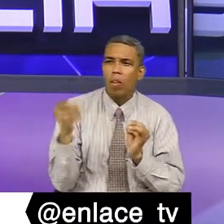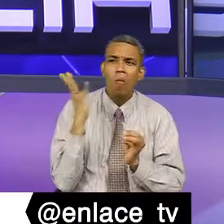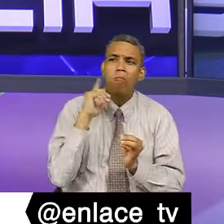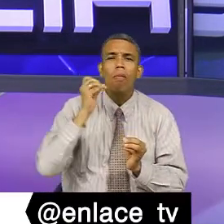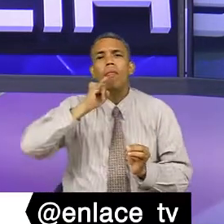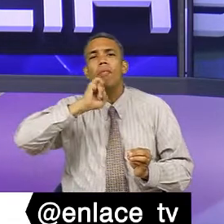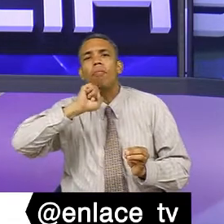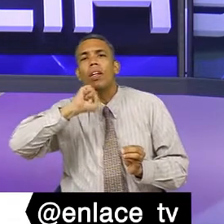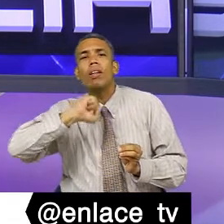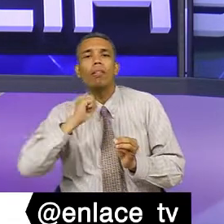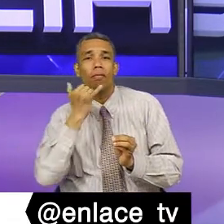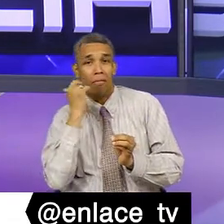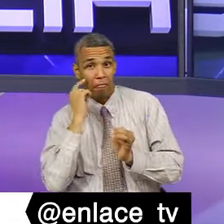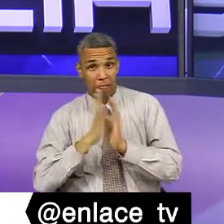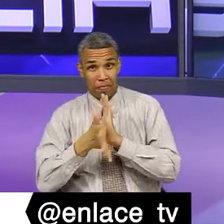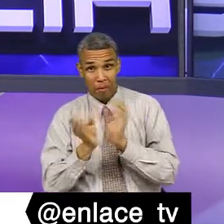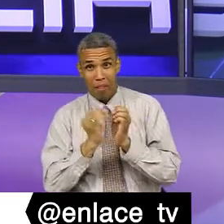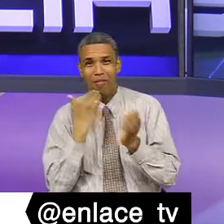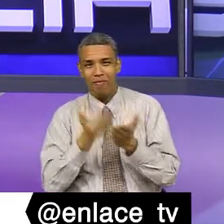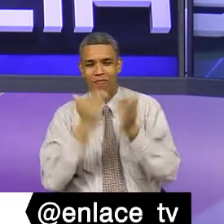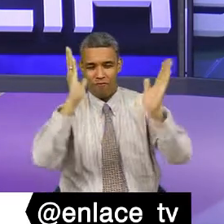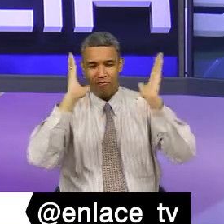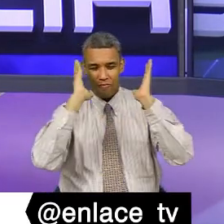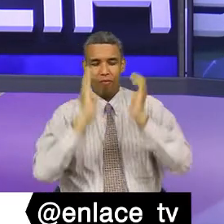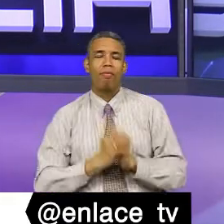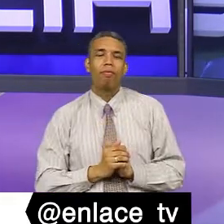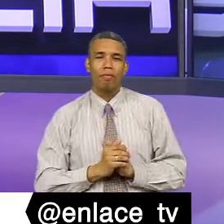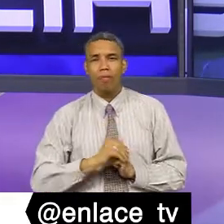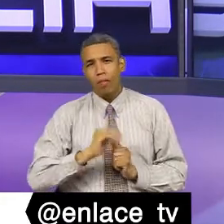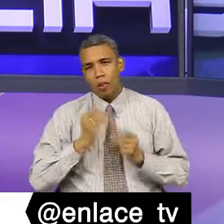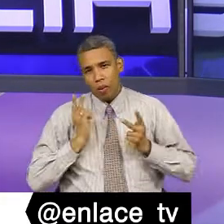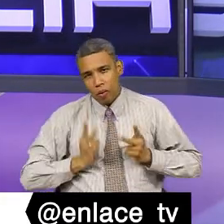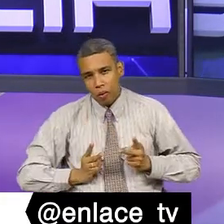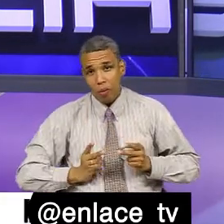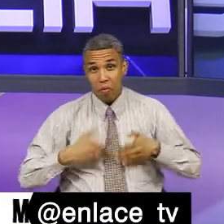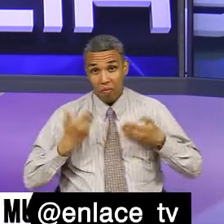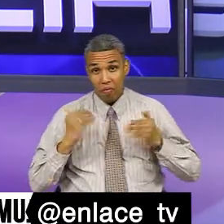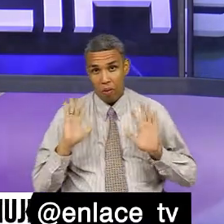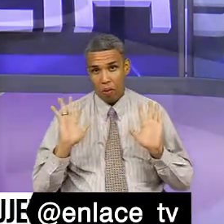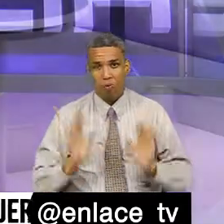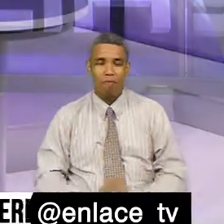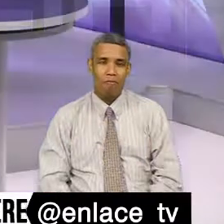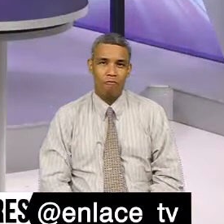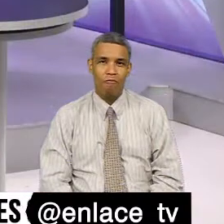ciudad y región. Ustedes, como siempre, gracias por habernos acompañado y que tengan todos una feliz noche.